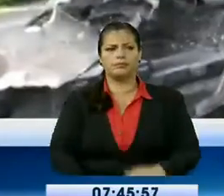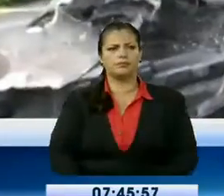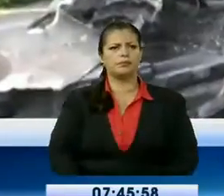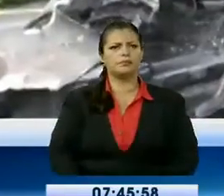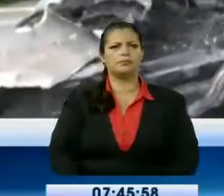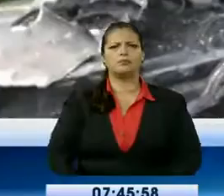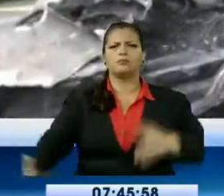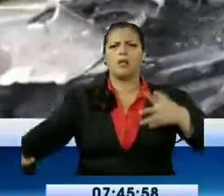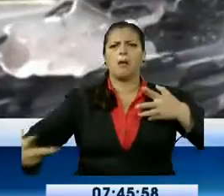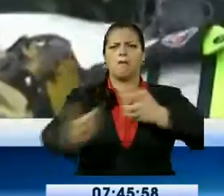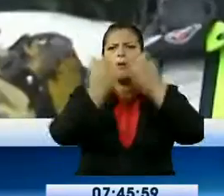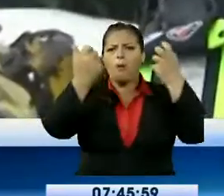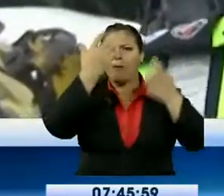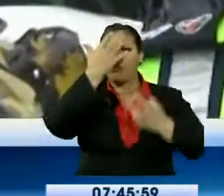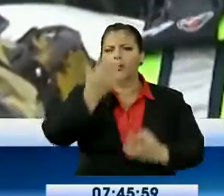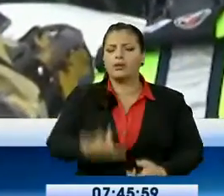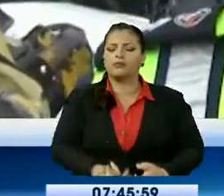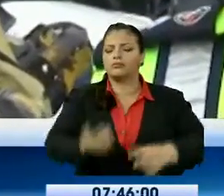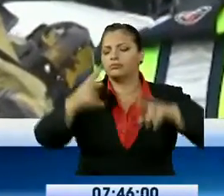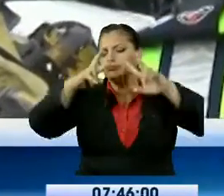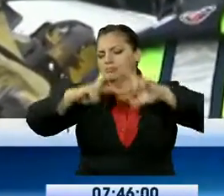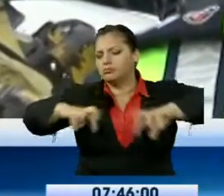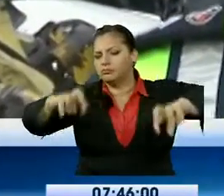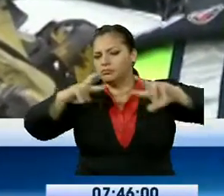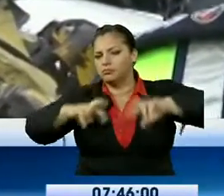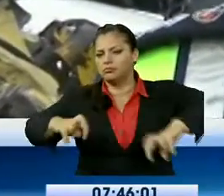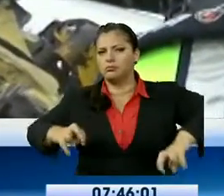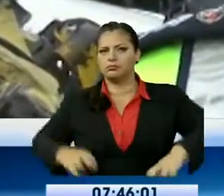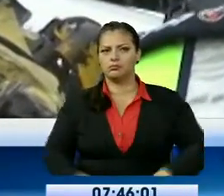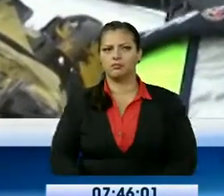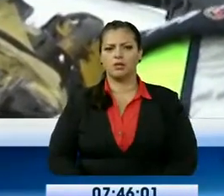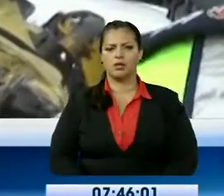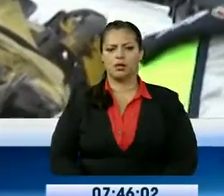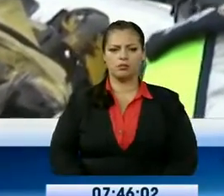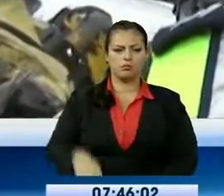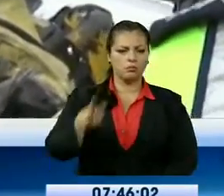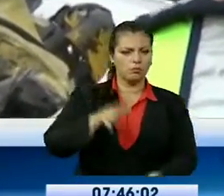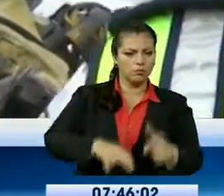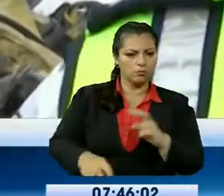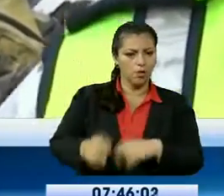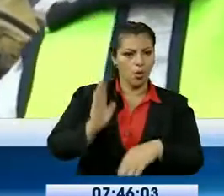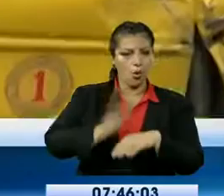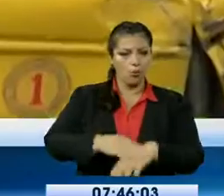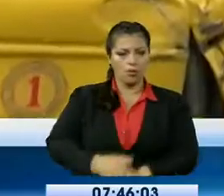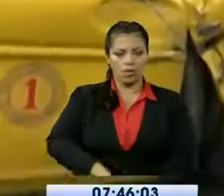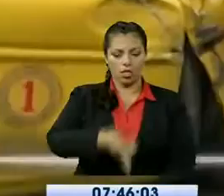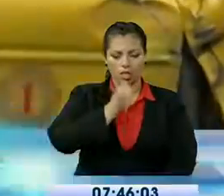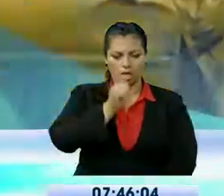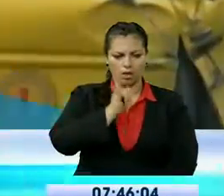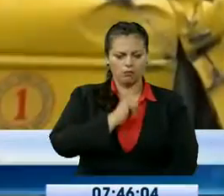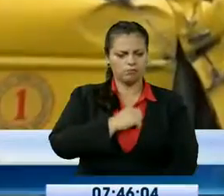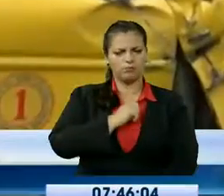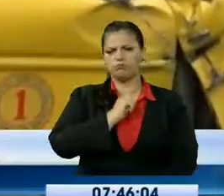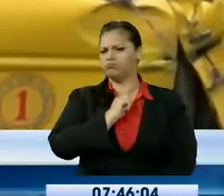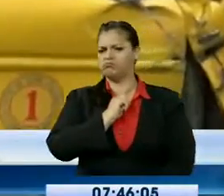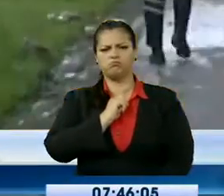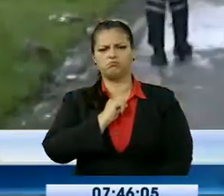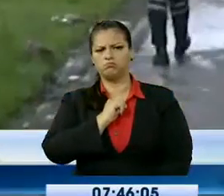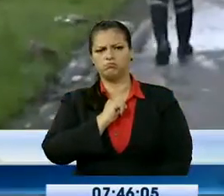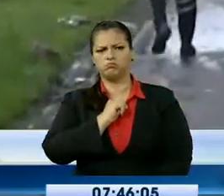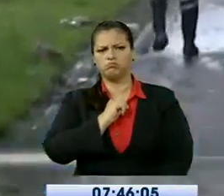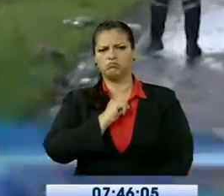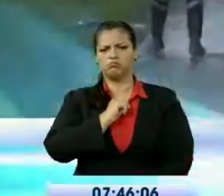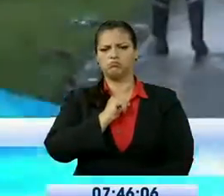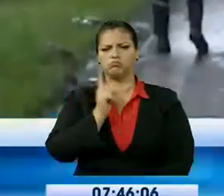este nuevo accidente. No se encontró ningún resto de licor ni nada, simplemente de los vehículos. Y